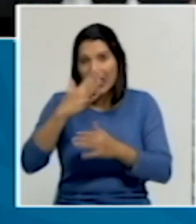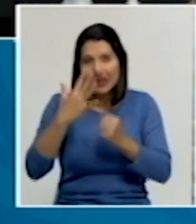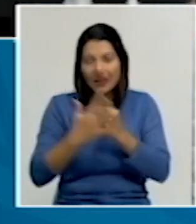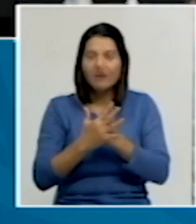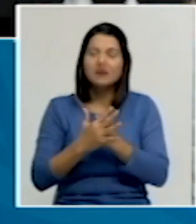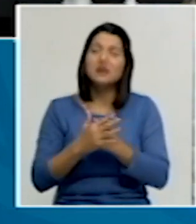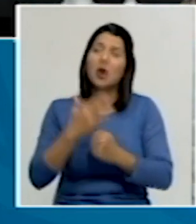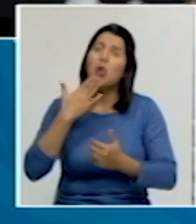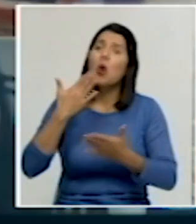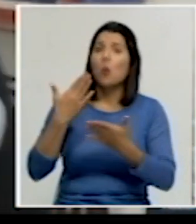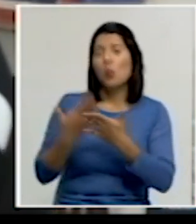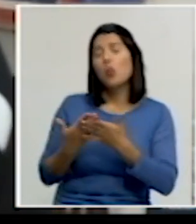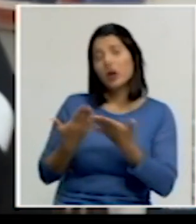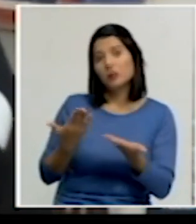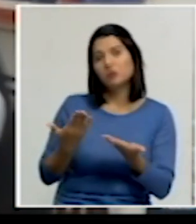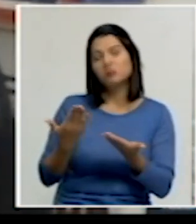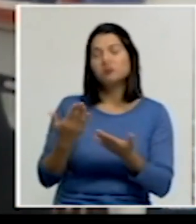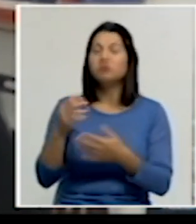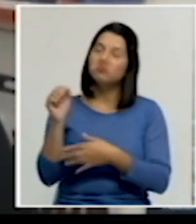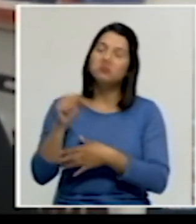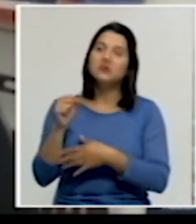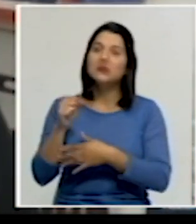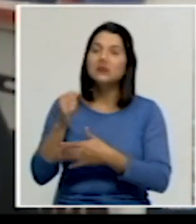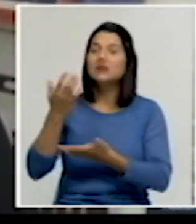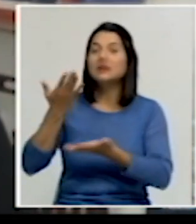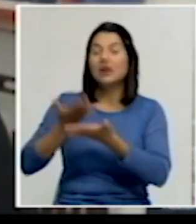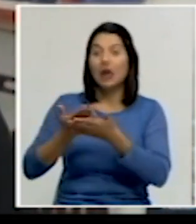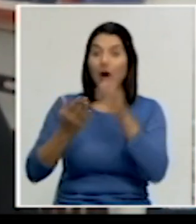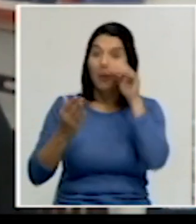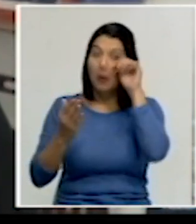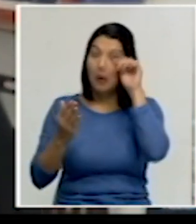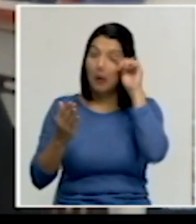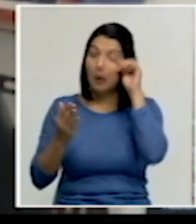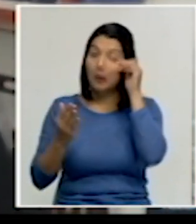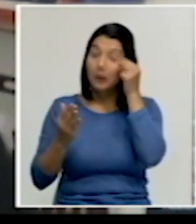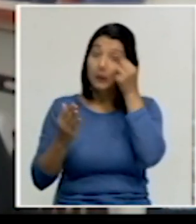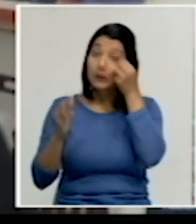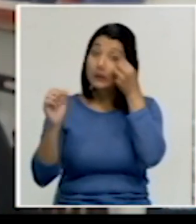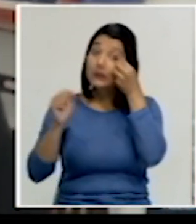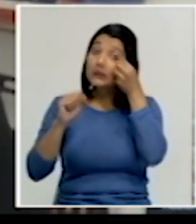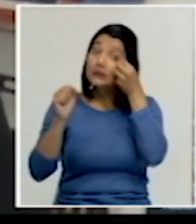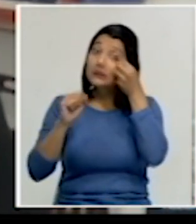era previsible que íbamos a tener nuevas olas.